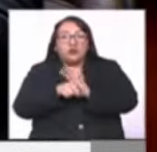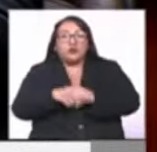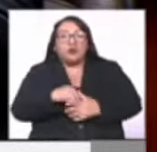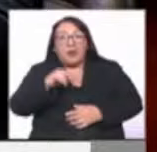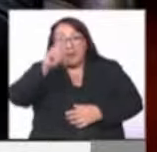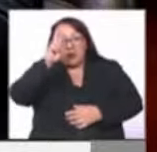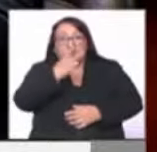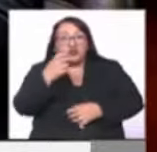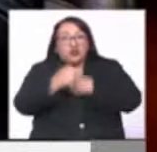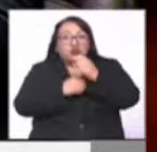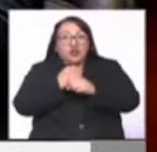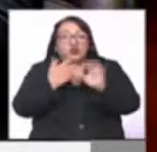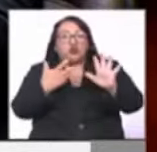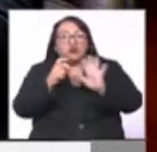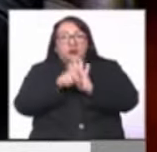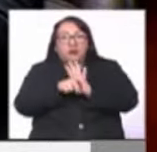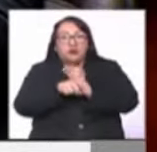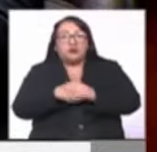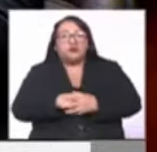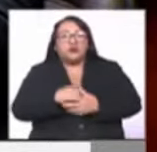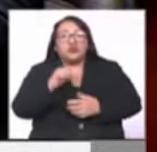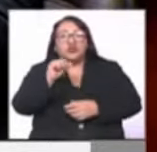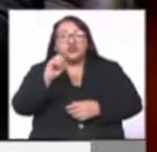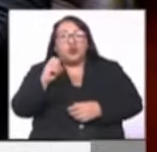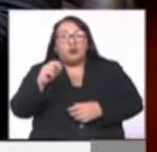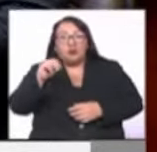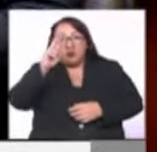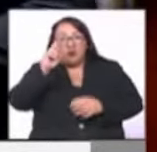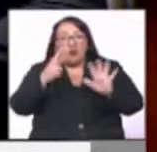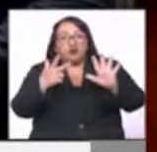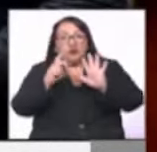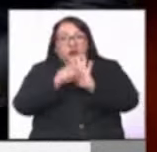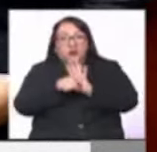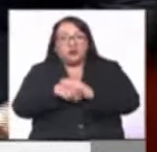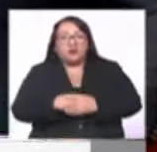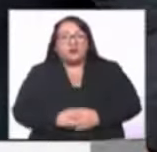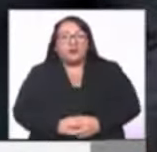Perú Bicentenario 8 minutos somos Perú 8